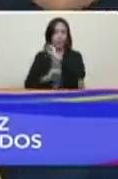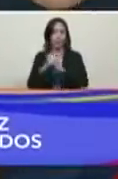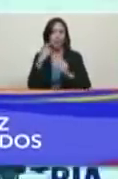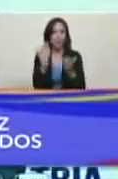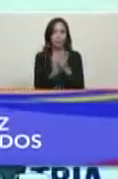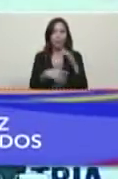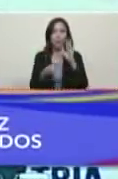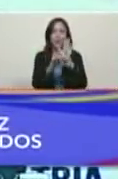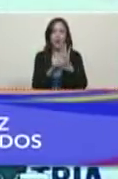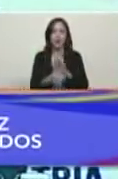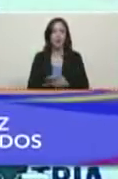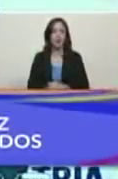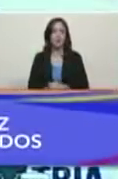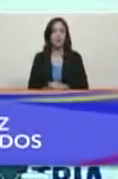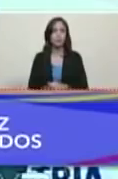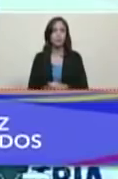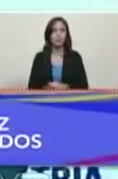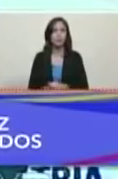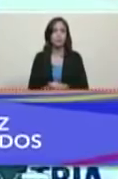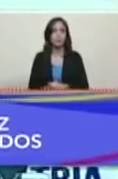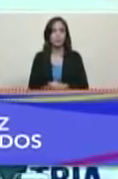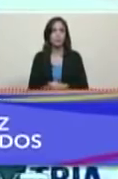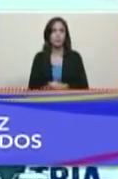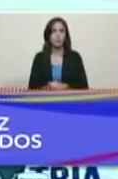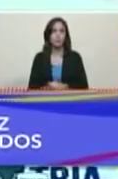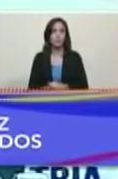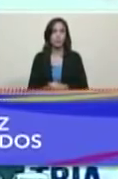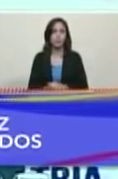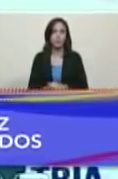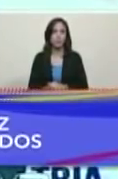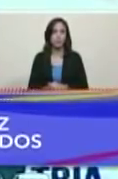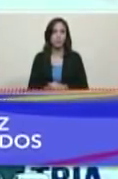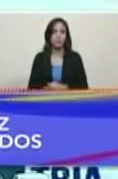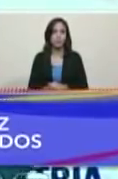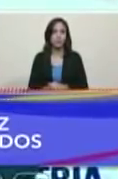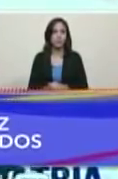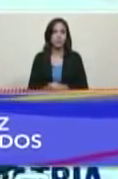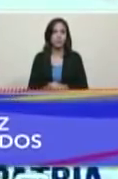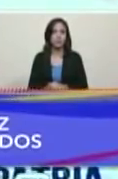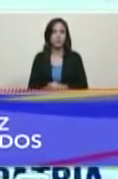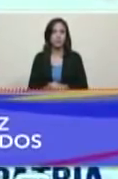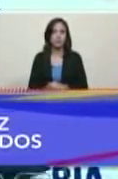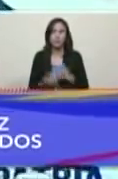defensa de la democracia venezolana.